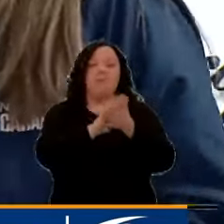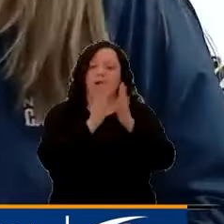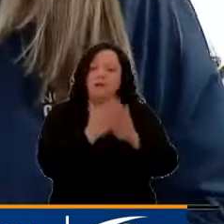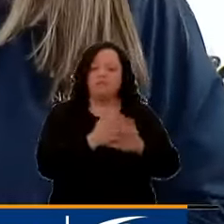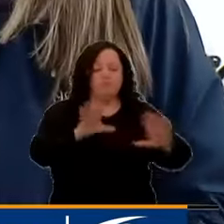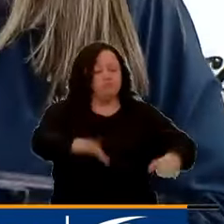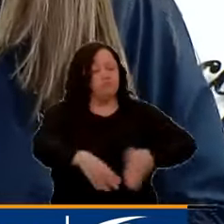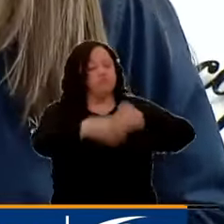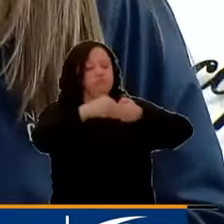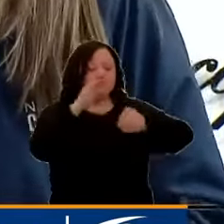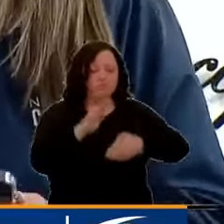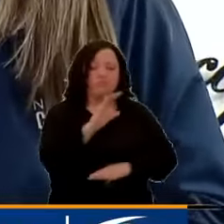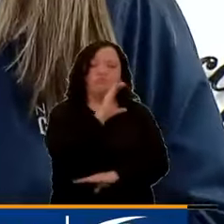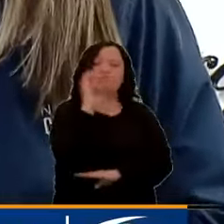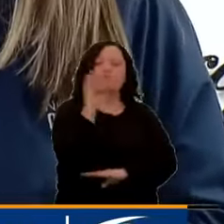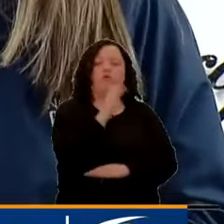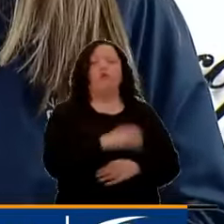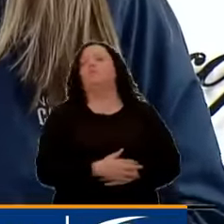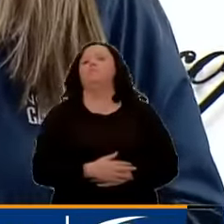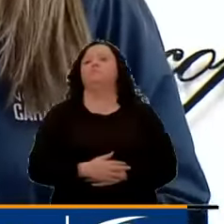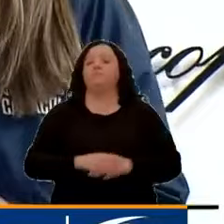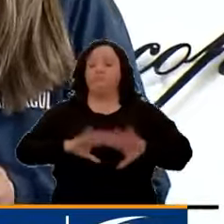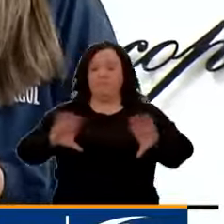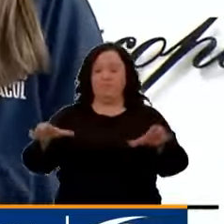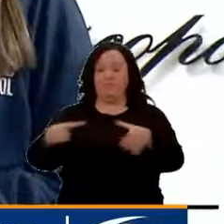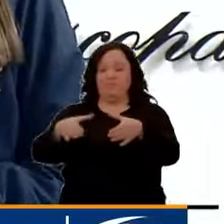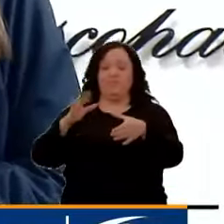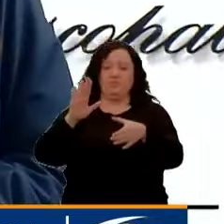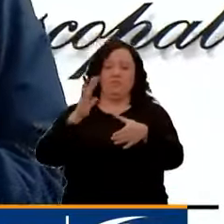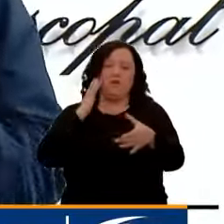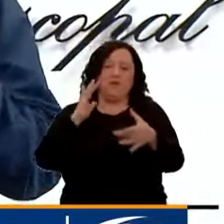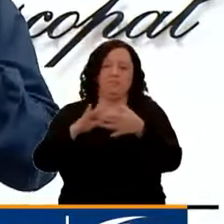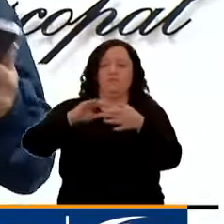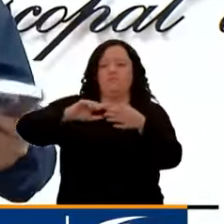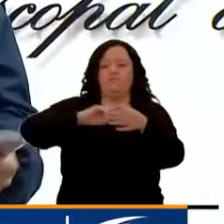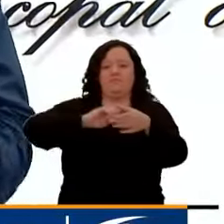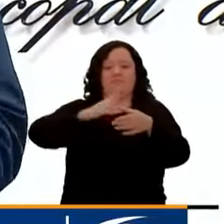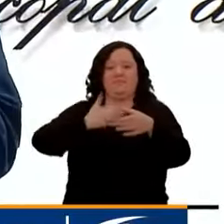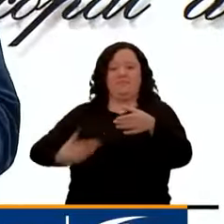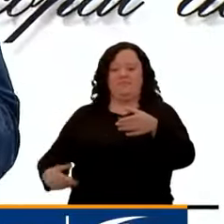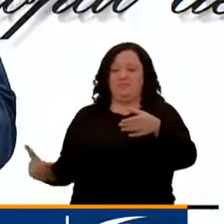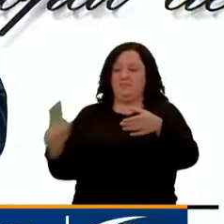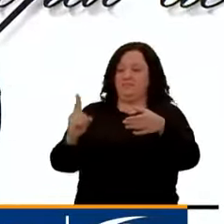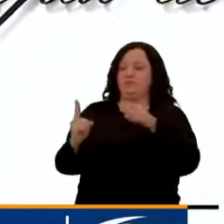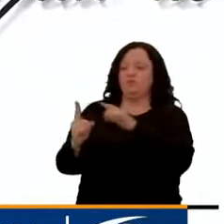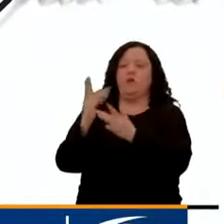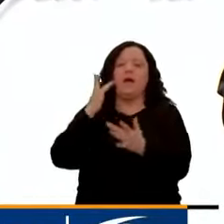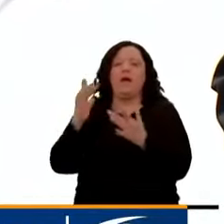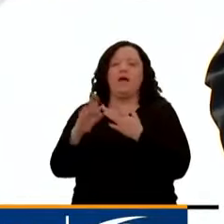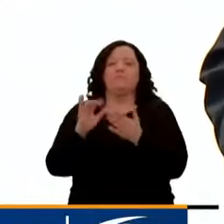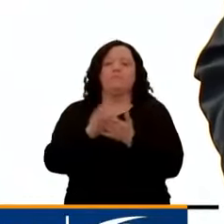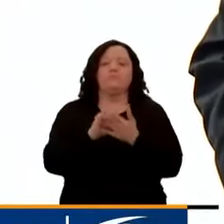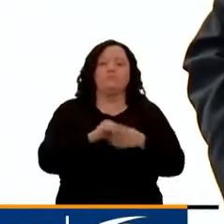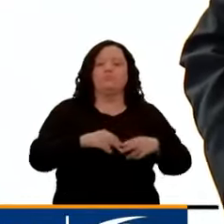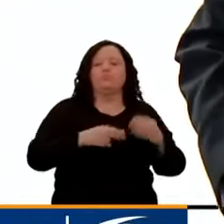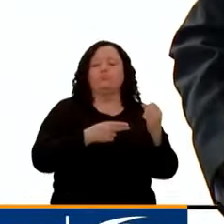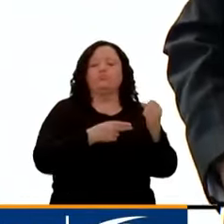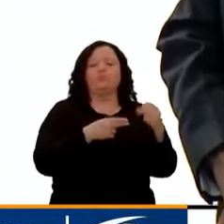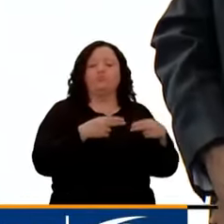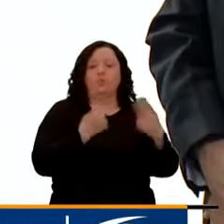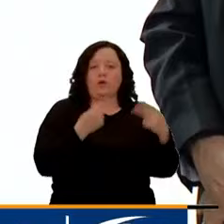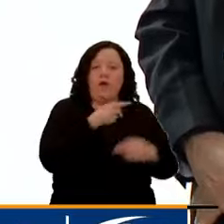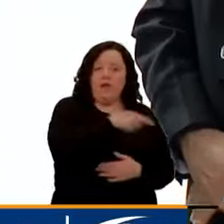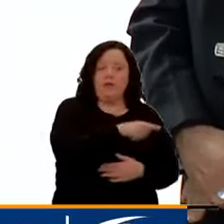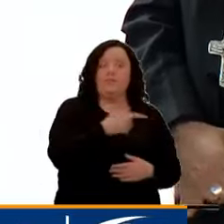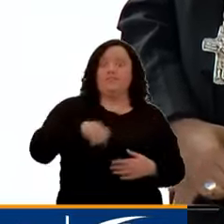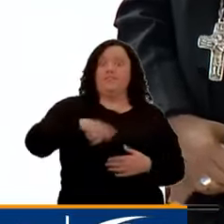Bueno, también hay un nuevo vicepresidente de la Conferencia Episcopal Colombiana, es el obispo de Tunja, los boyacenses están muy felices, es